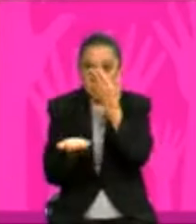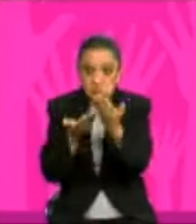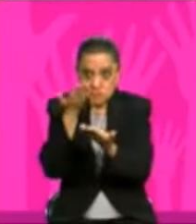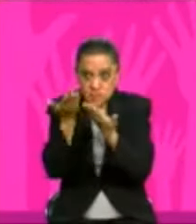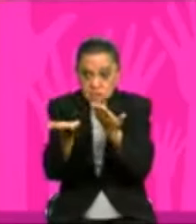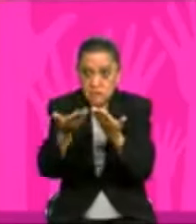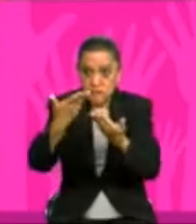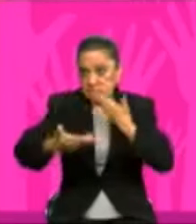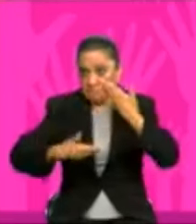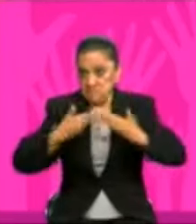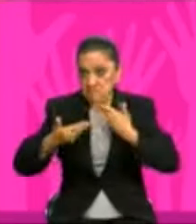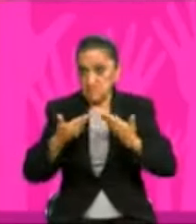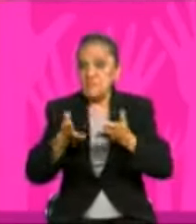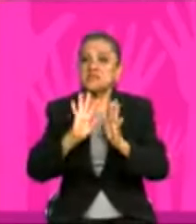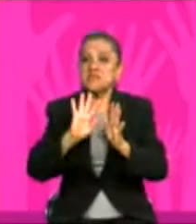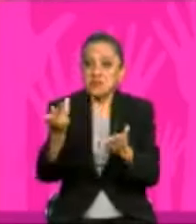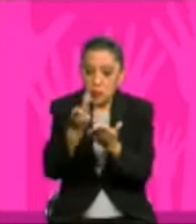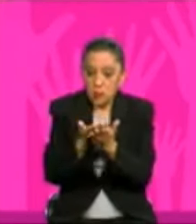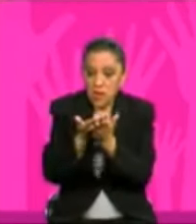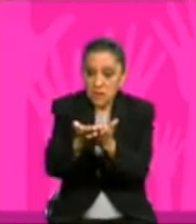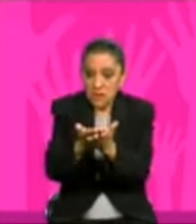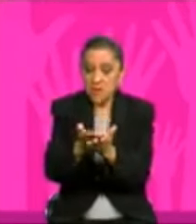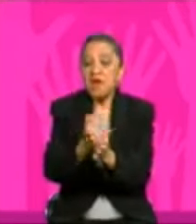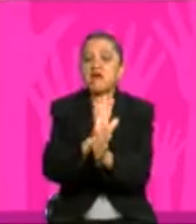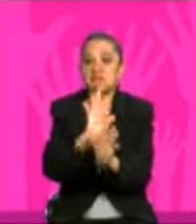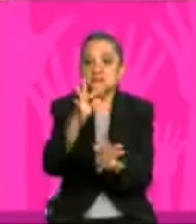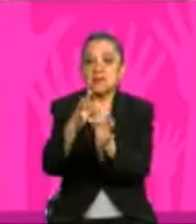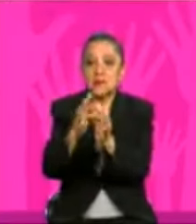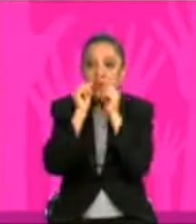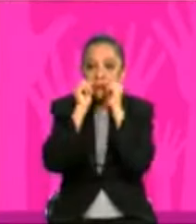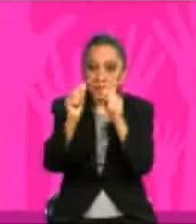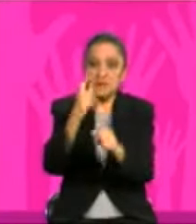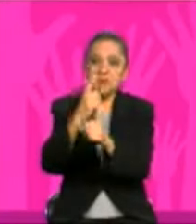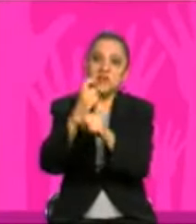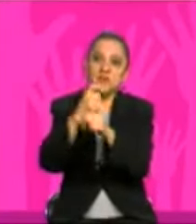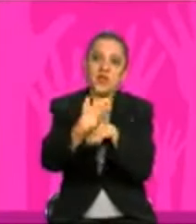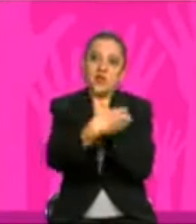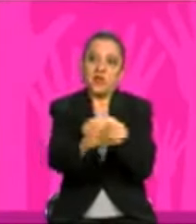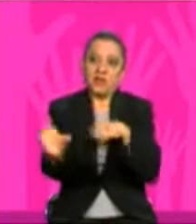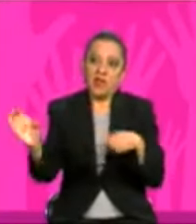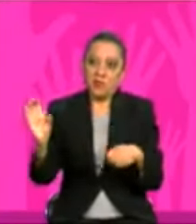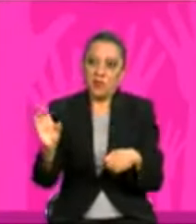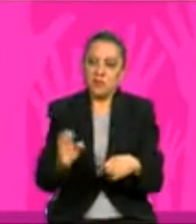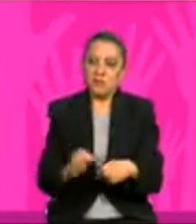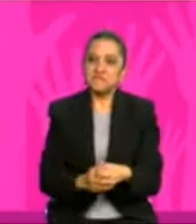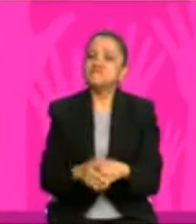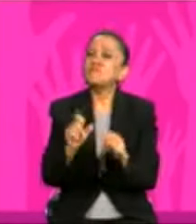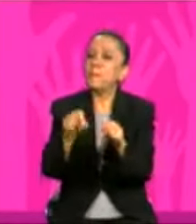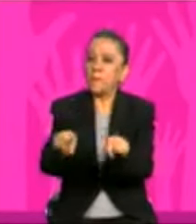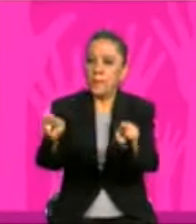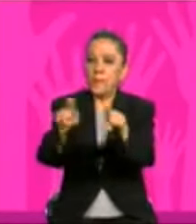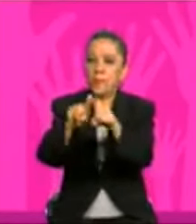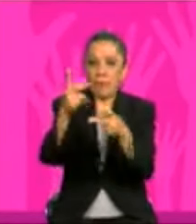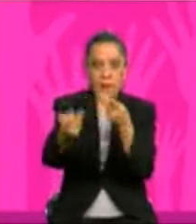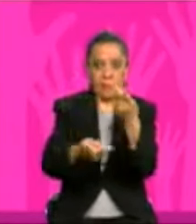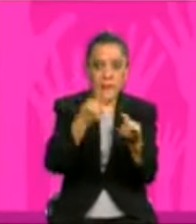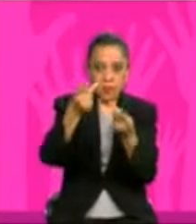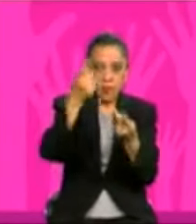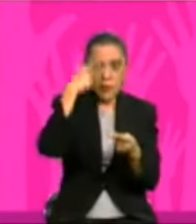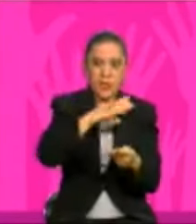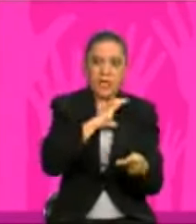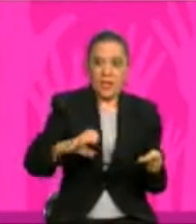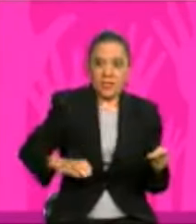han venido planteando. El campo es primero. Gracias, candidata. Y es la misma pregunta para la candidata Lucía